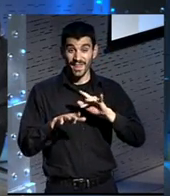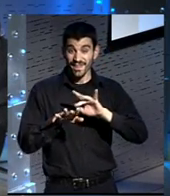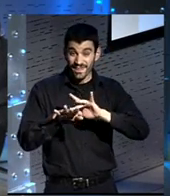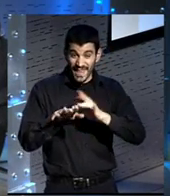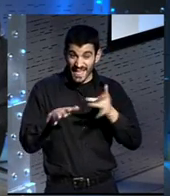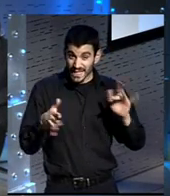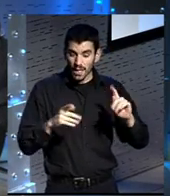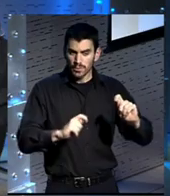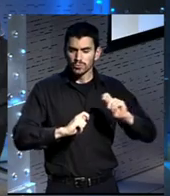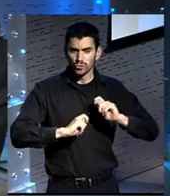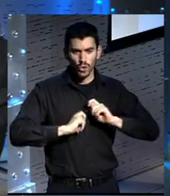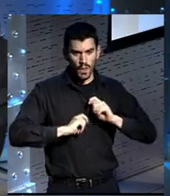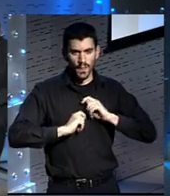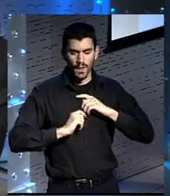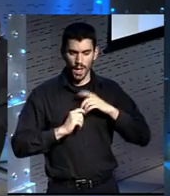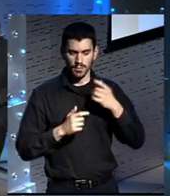de la captación.